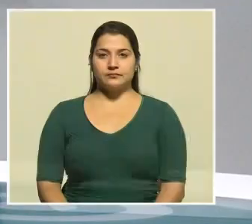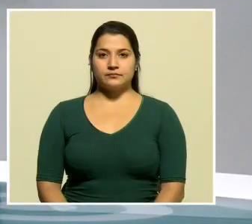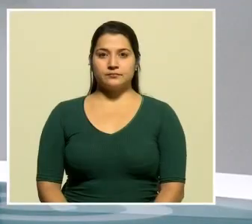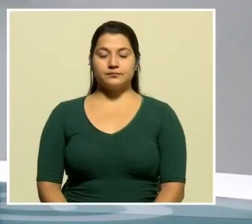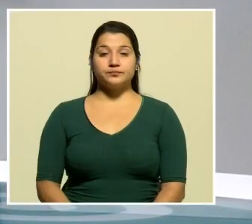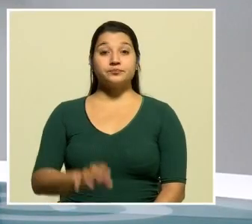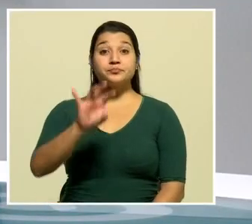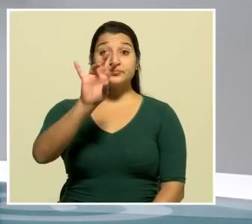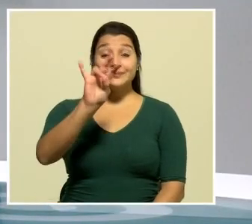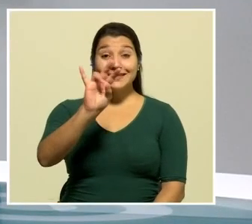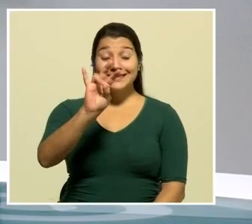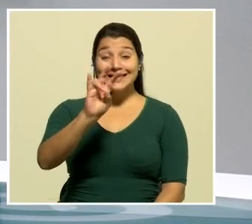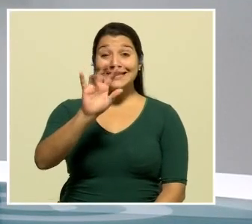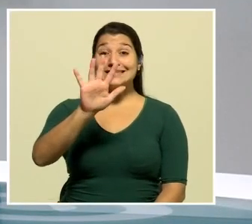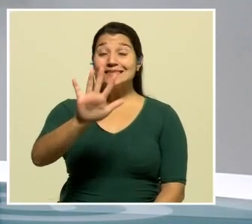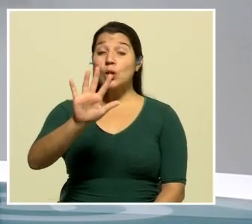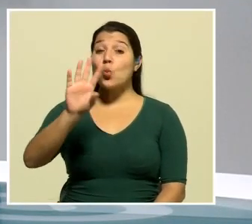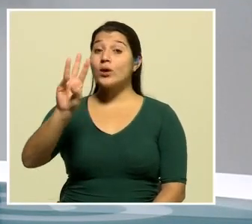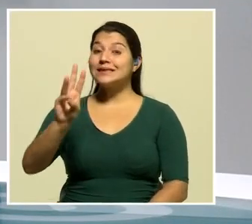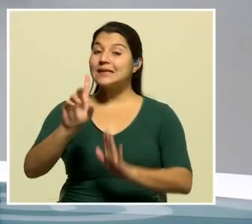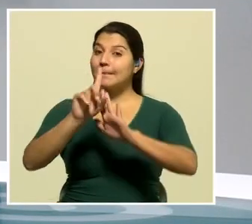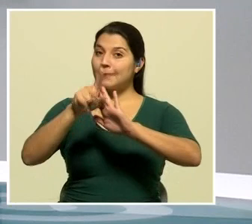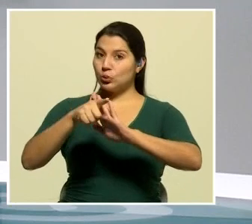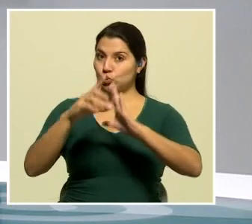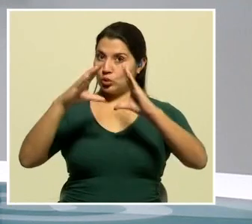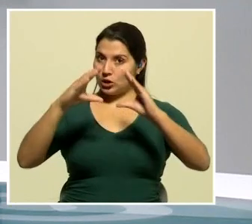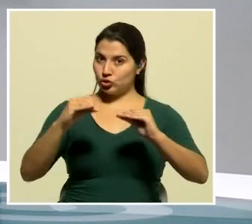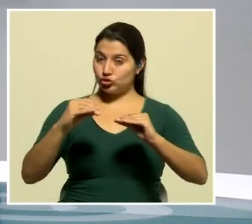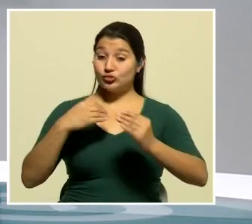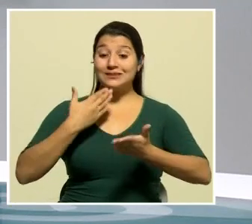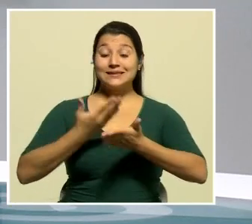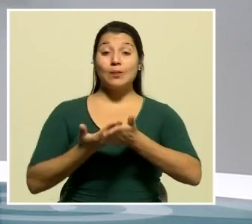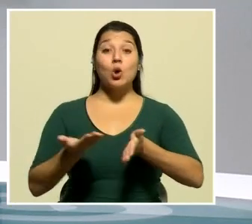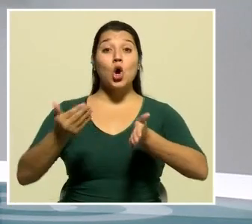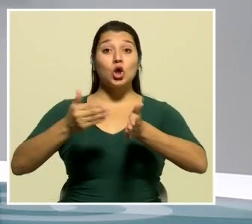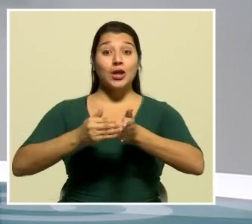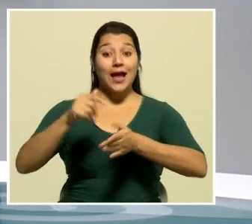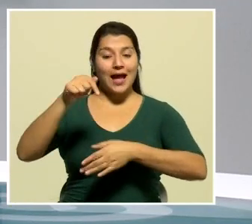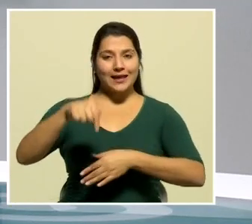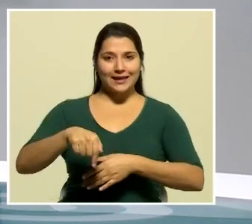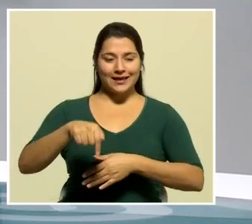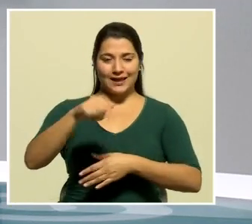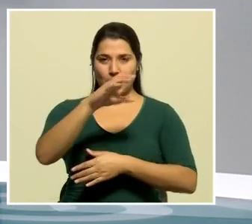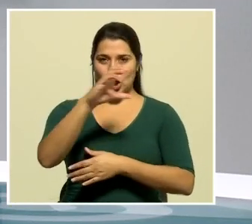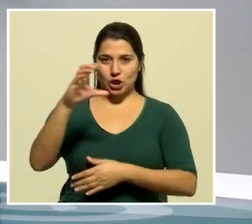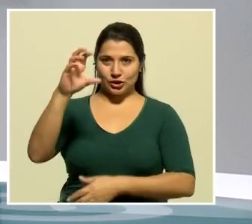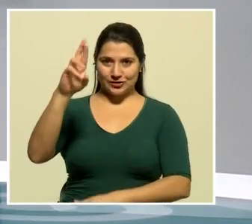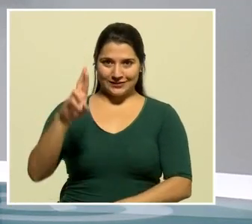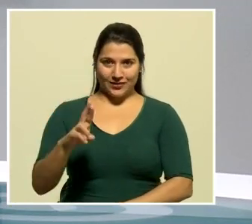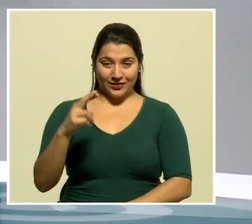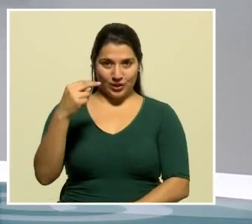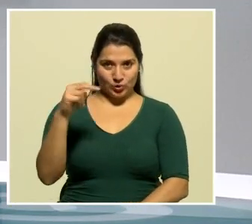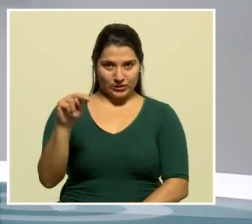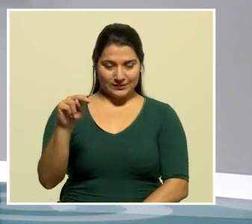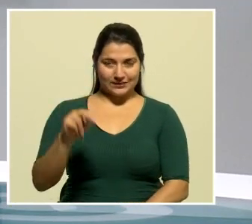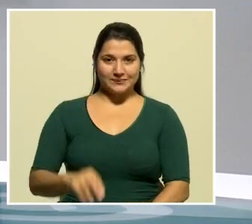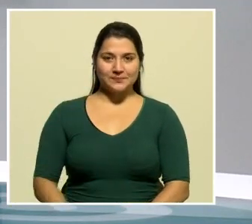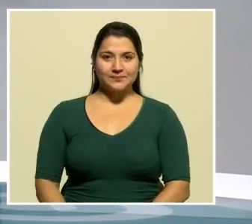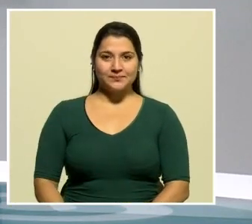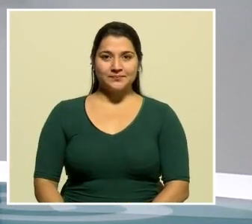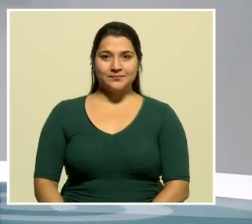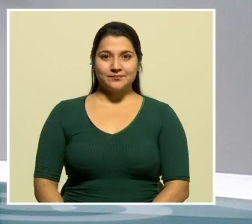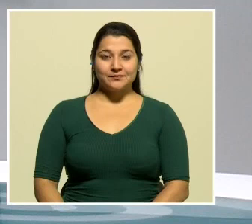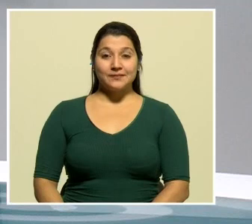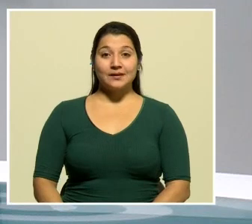Y a las 7 de la noche con 56 minutos estamos de regreso en la edición estelar de Costa Rica Noticias.